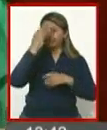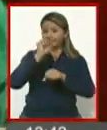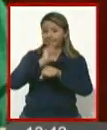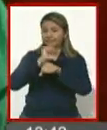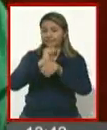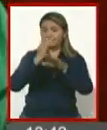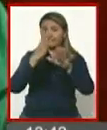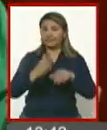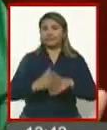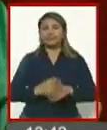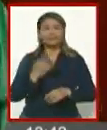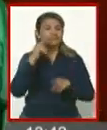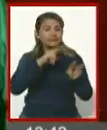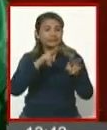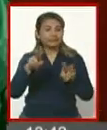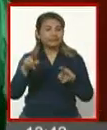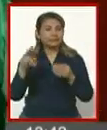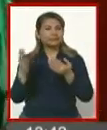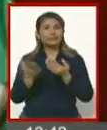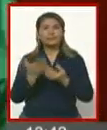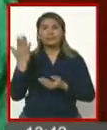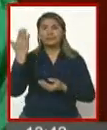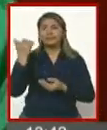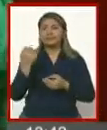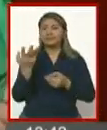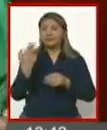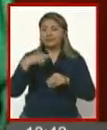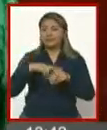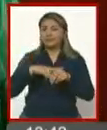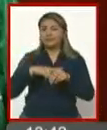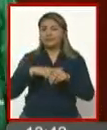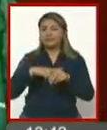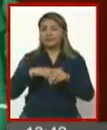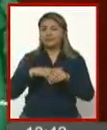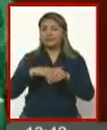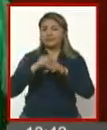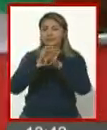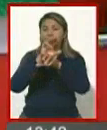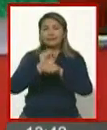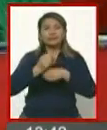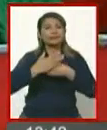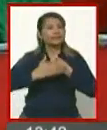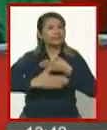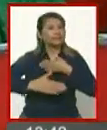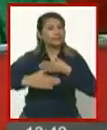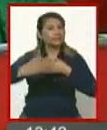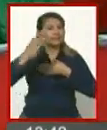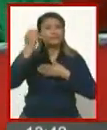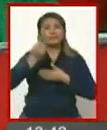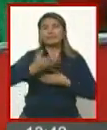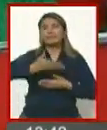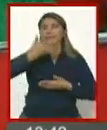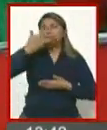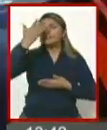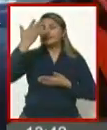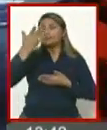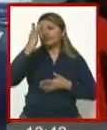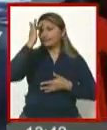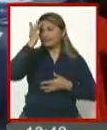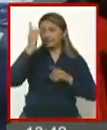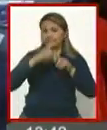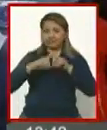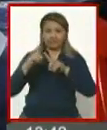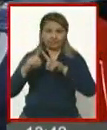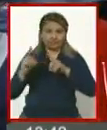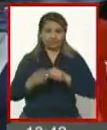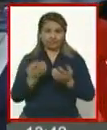laborales que no se pueden verificar inmediatamente porque generalmente son de carácter crónico. Se debe a la contaminación por